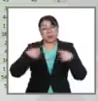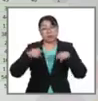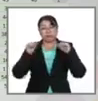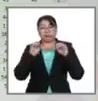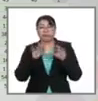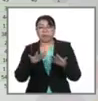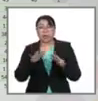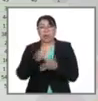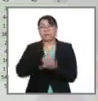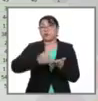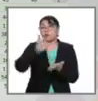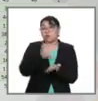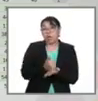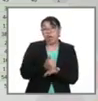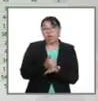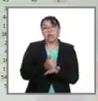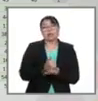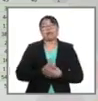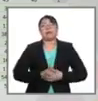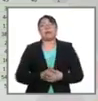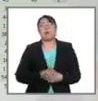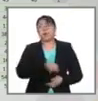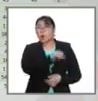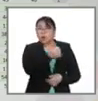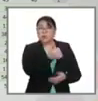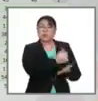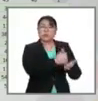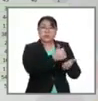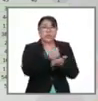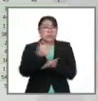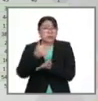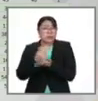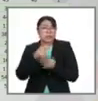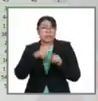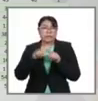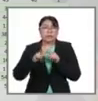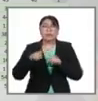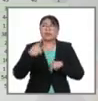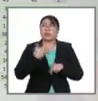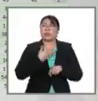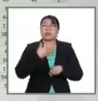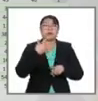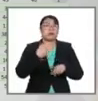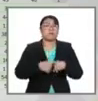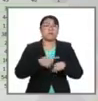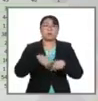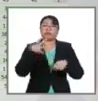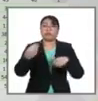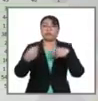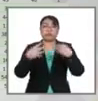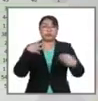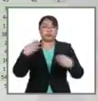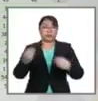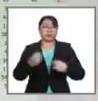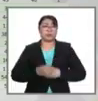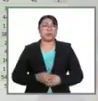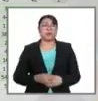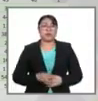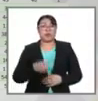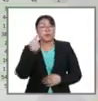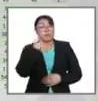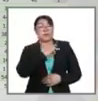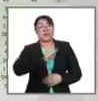tanto a la ciudad capital como las del interior del estado las que siguen presentando el mayor número de casos no están exentos los